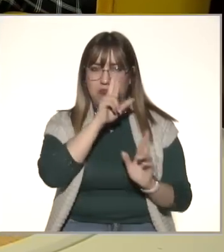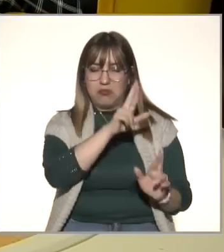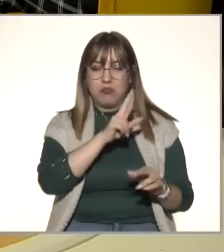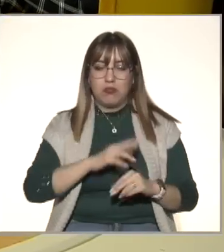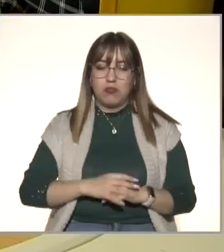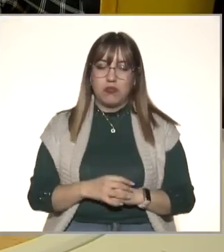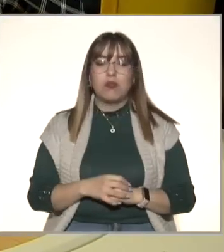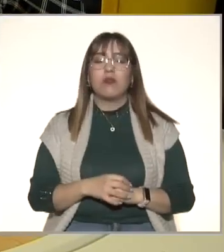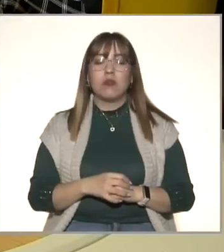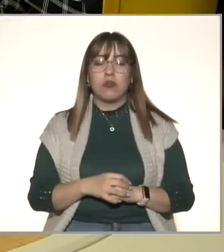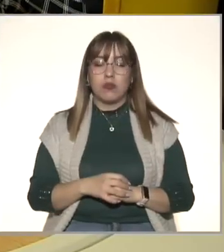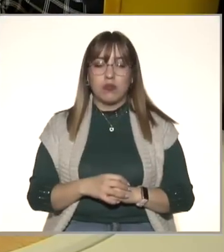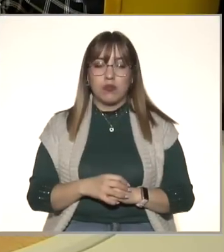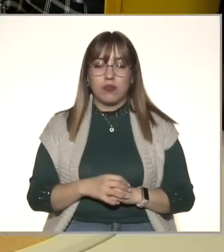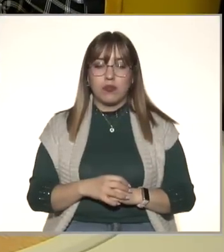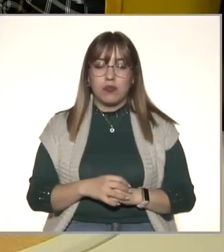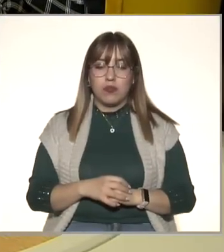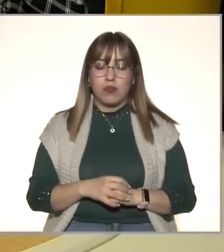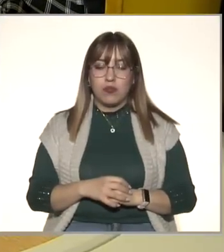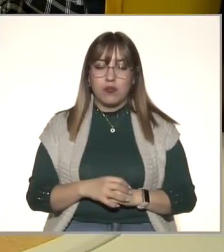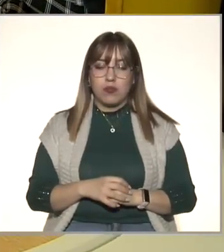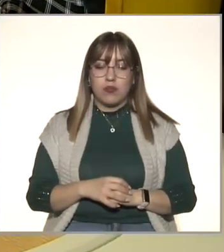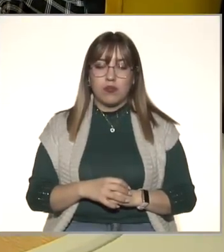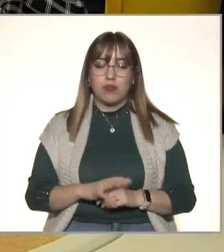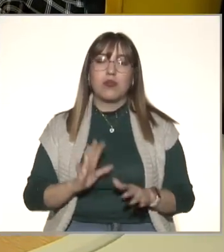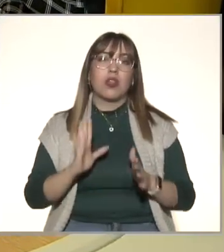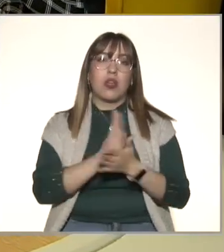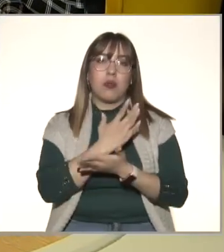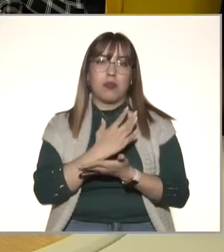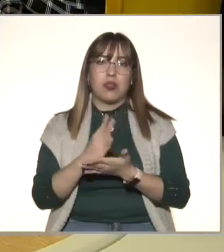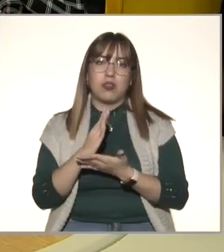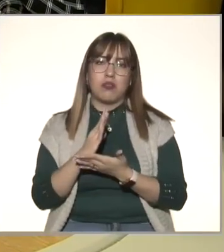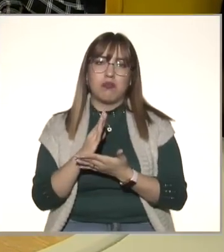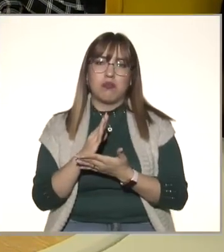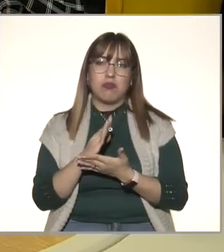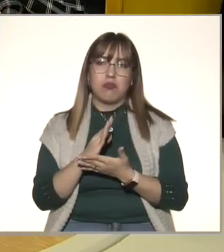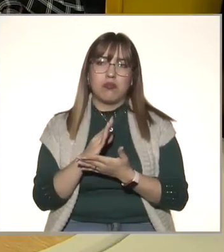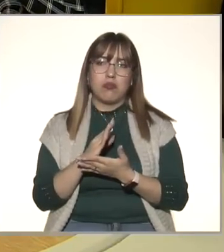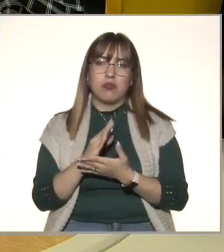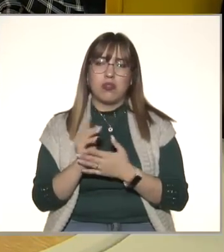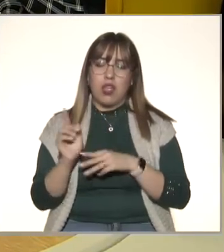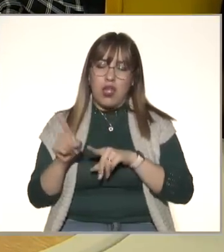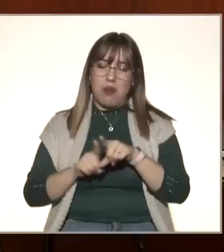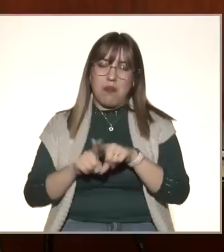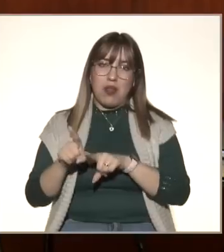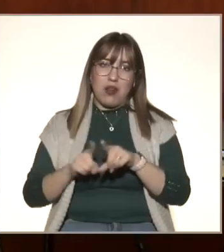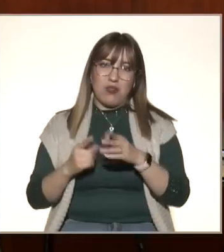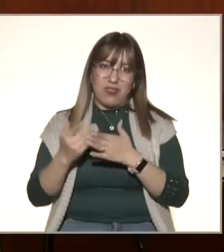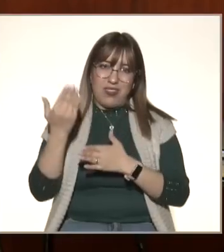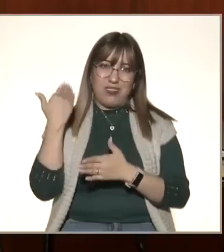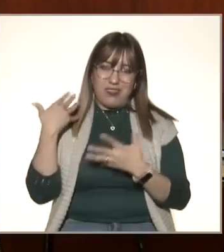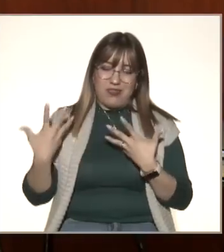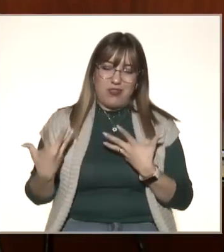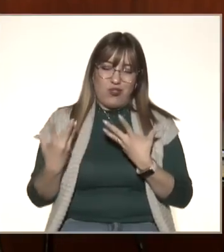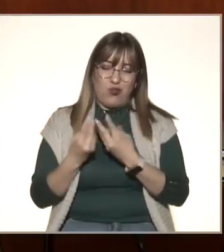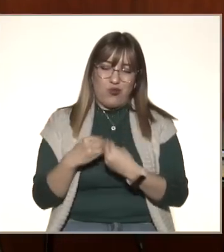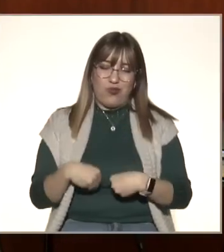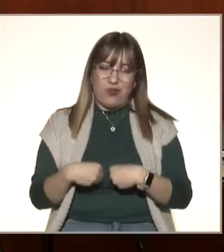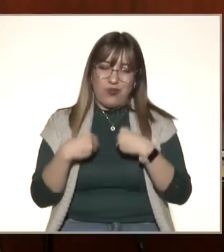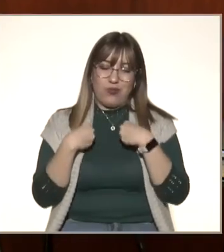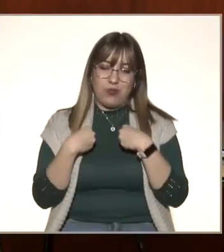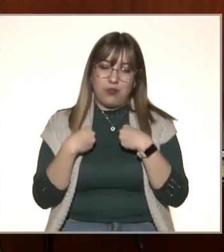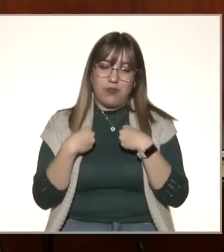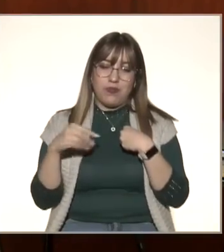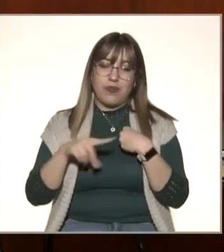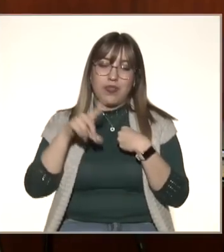Porque aparte, digamos que los hermanos, ¿no? Uno vive con los hermanos cierto número de años. Y después pasas más